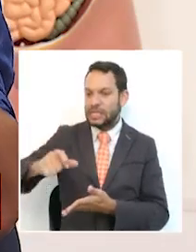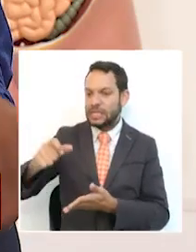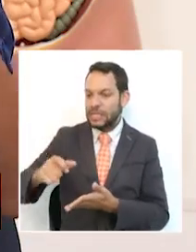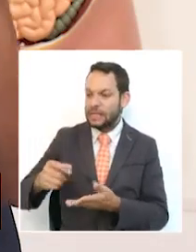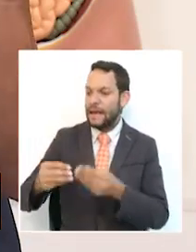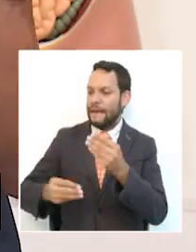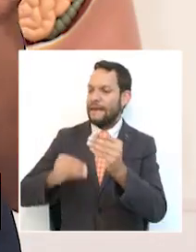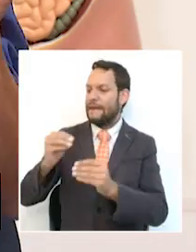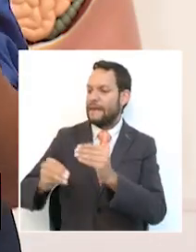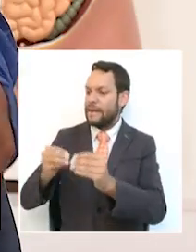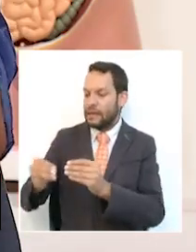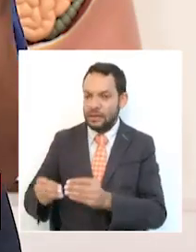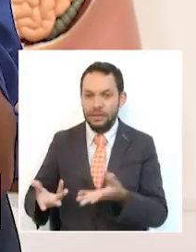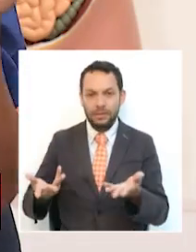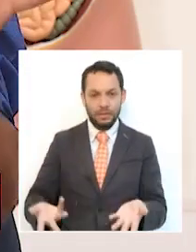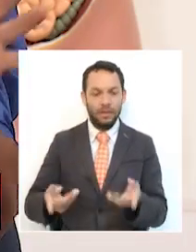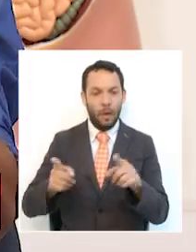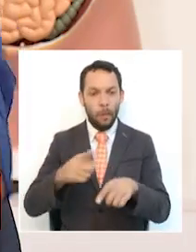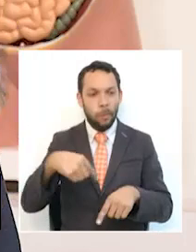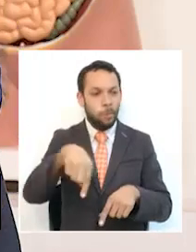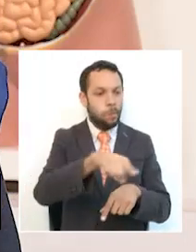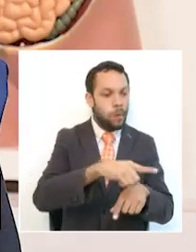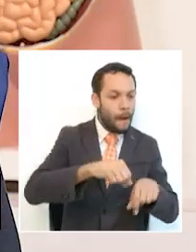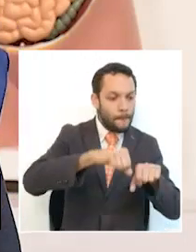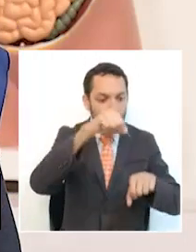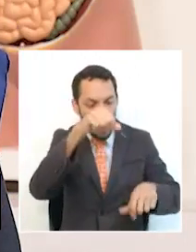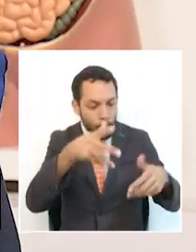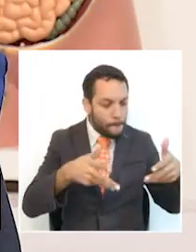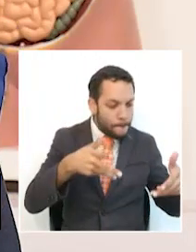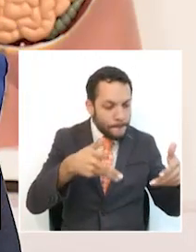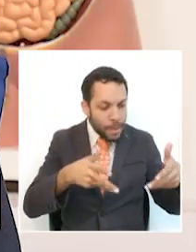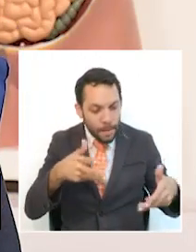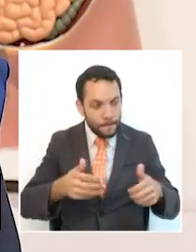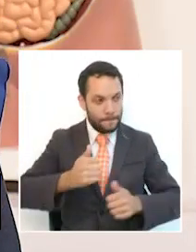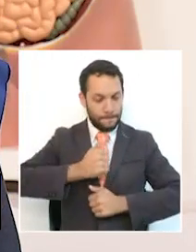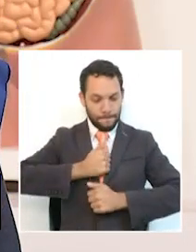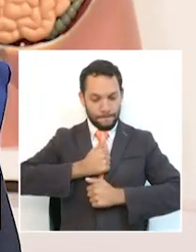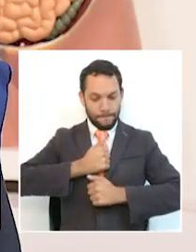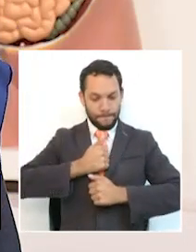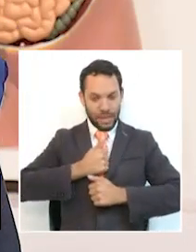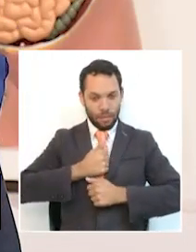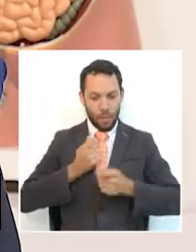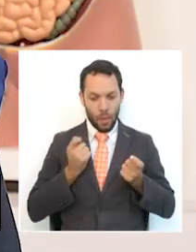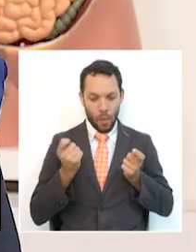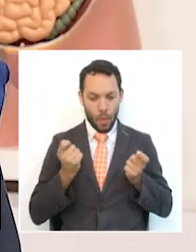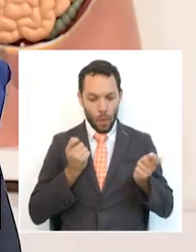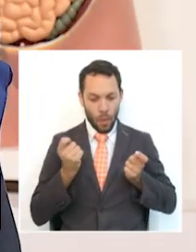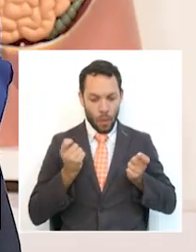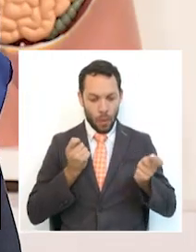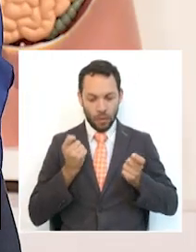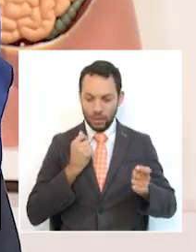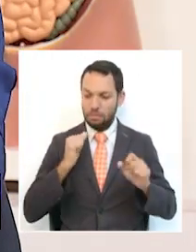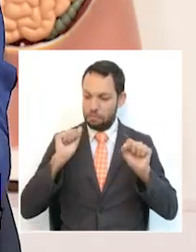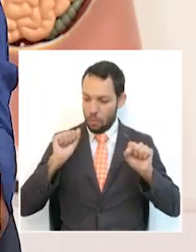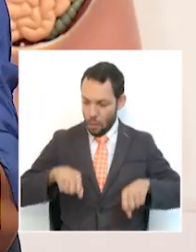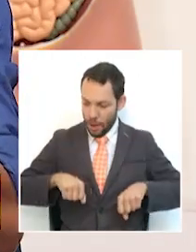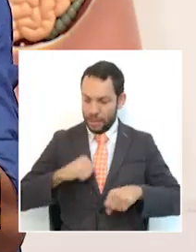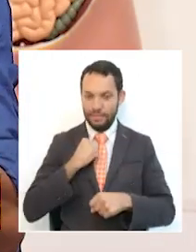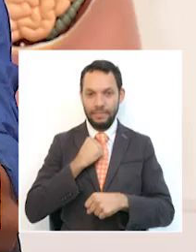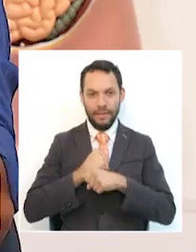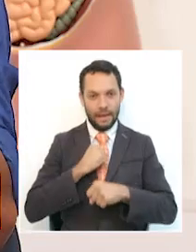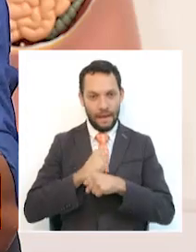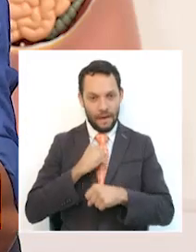estoy pensando en otras cosas del exterior que no las puedo manejar en cambio mi propio ser si lo puedo manejar y puedo trabajar en mi